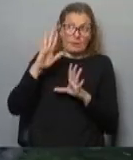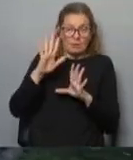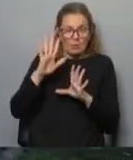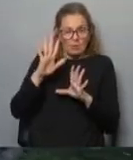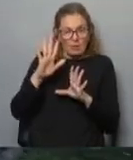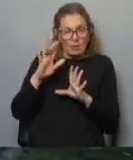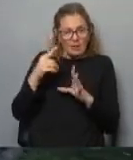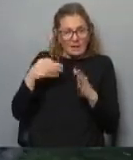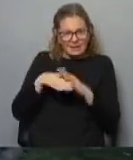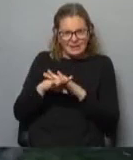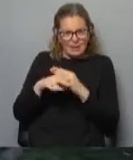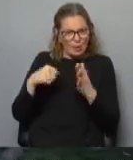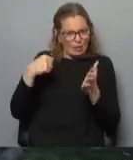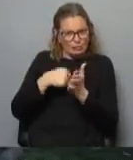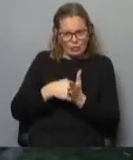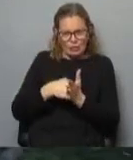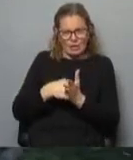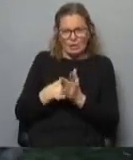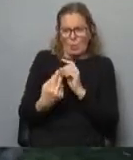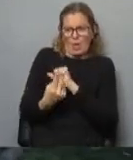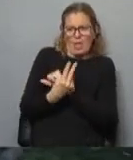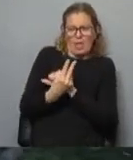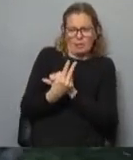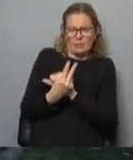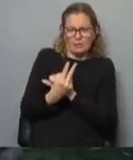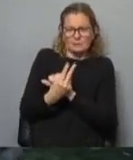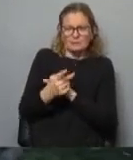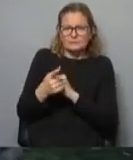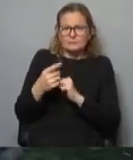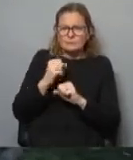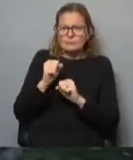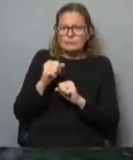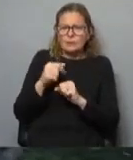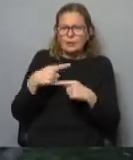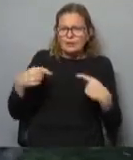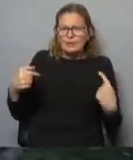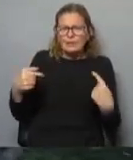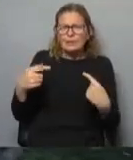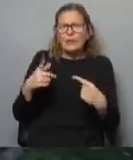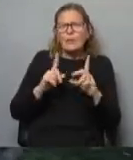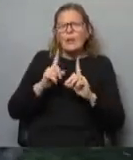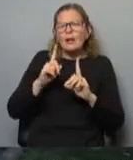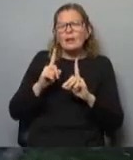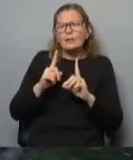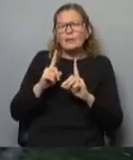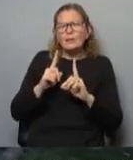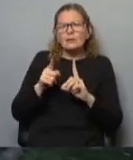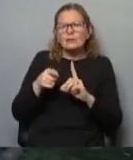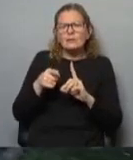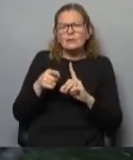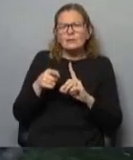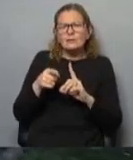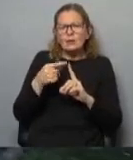entramos entramos en el choque no y en esa defensa que éste qué bueno que puede pasar por muchas cosas porque por algo y en este caso